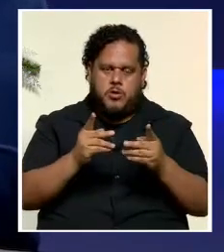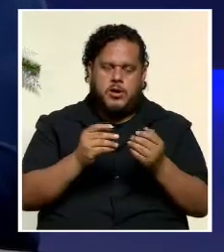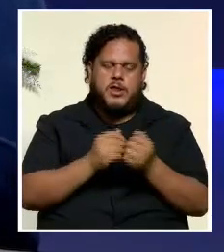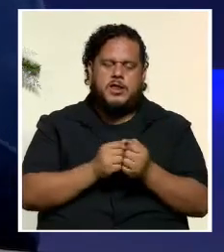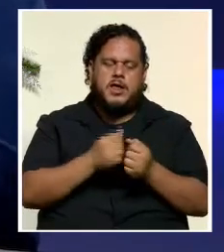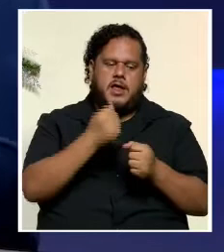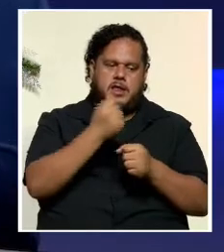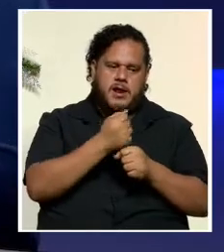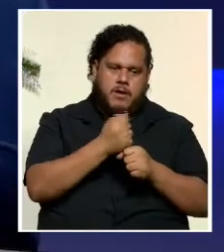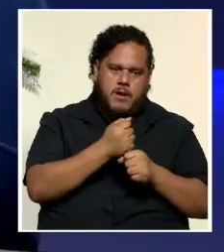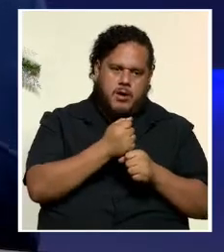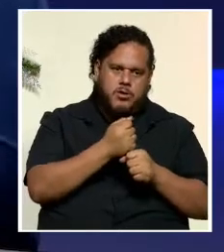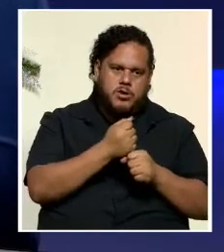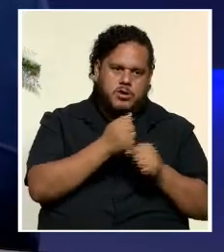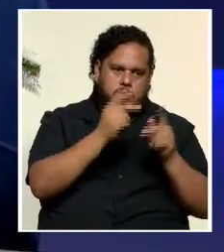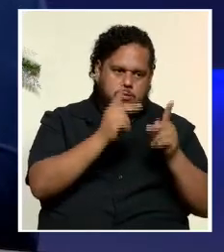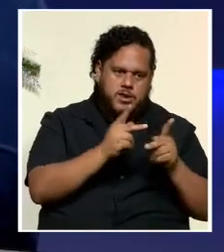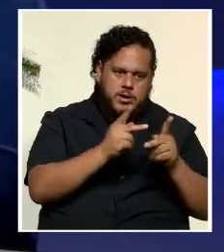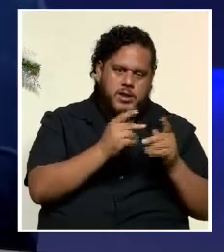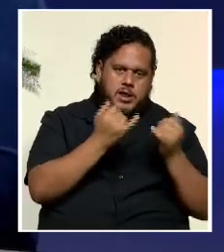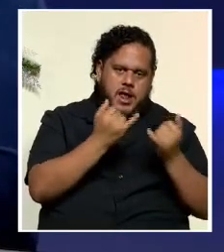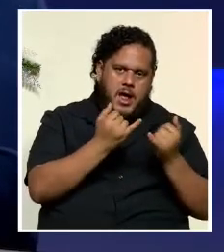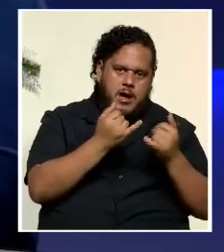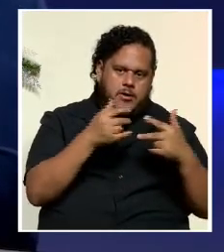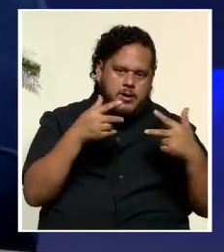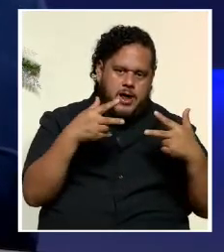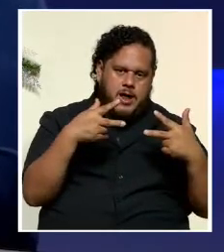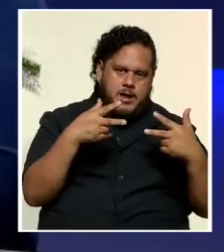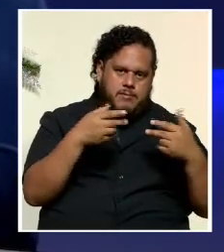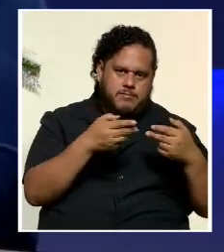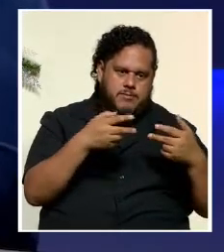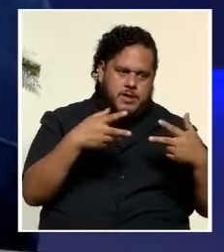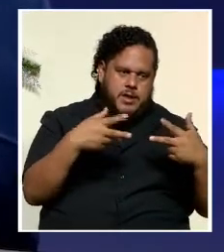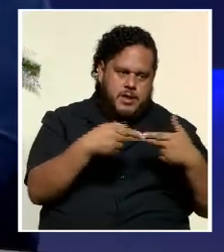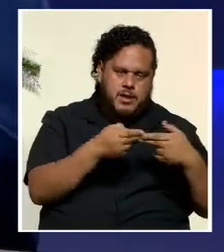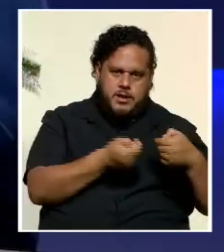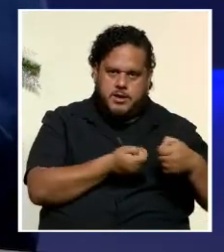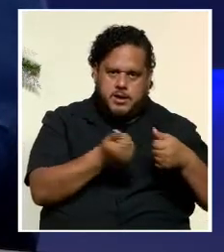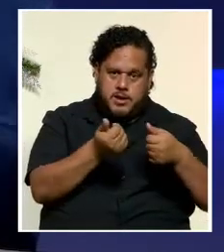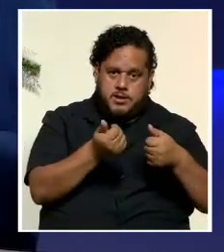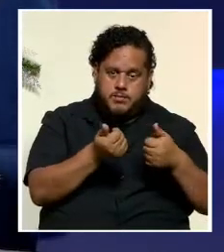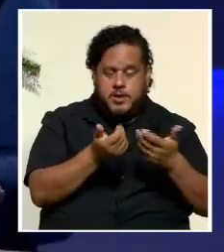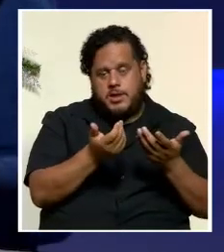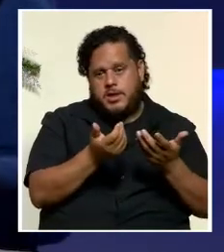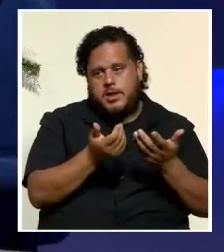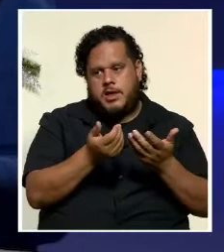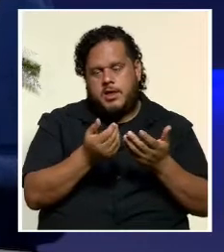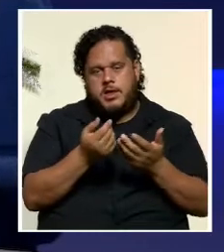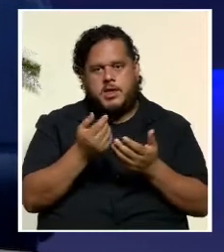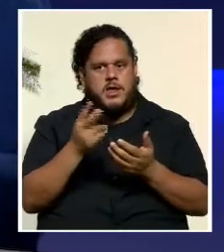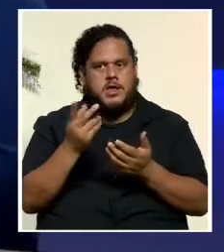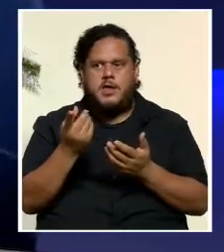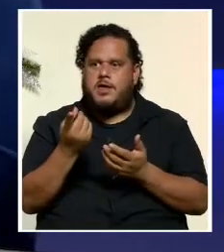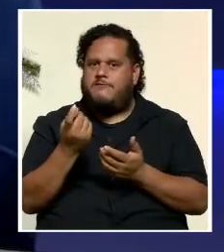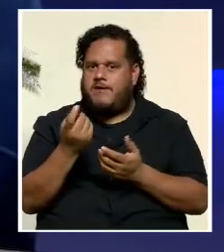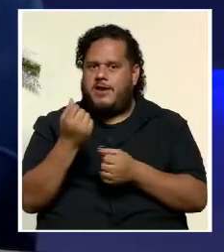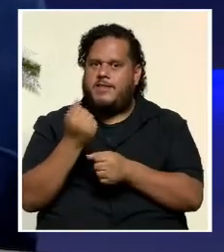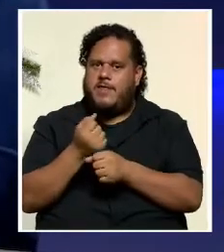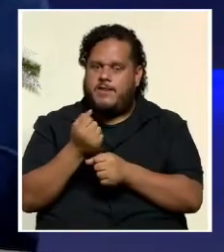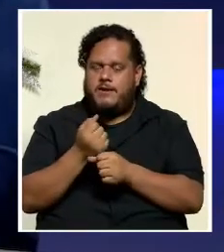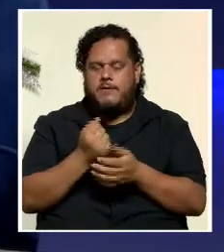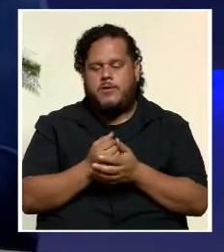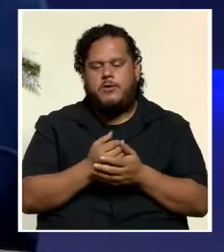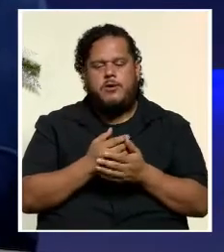antes eran ocupados por personas. Y todos esos desafíos vienen con los nuevos desafíos que ya